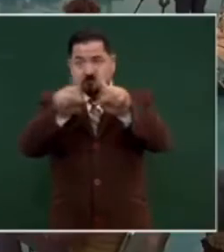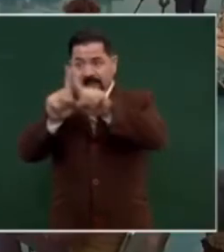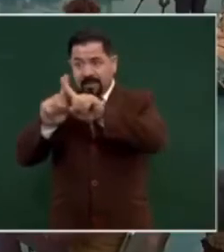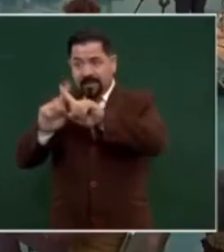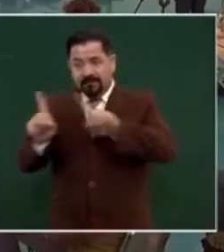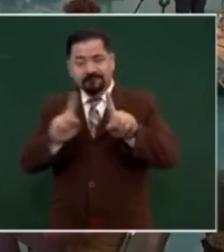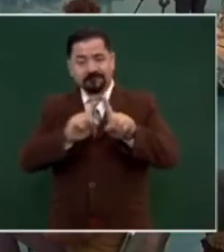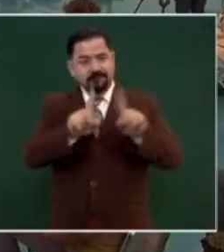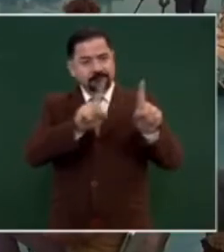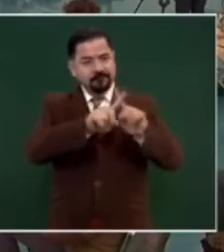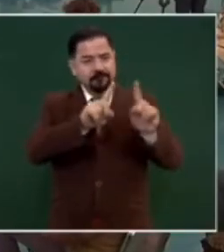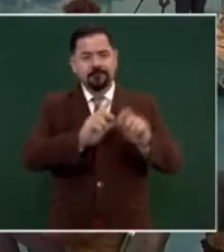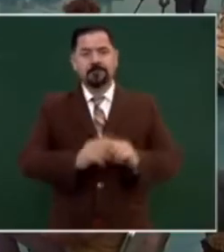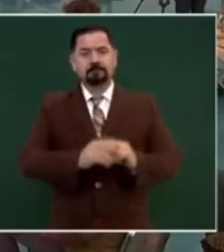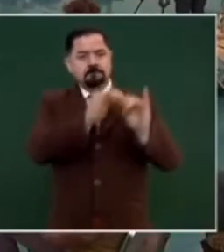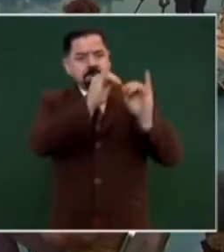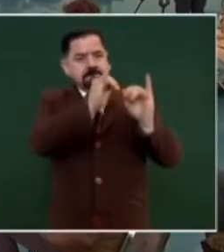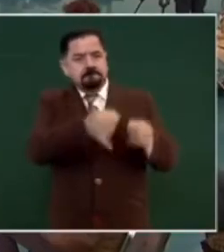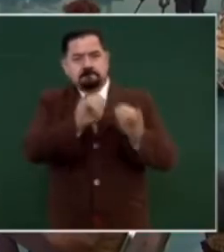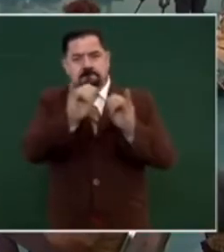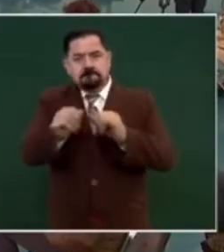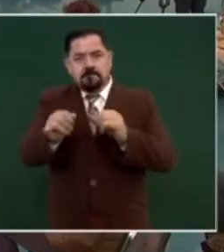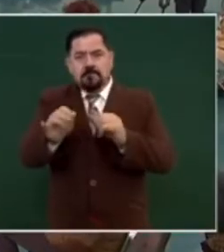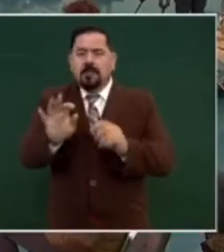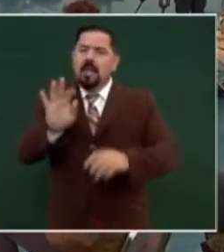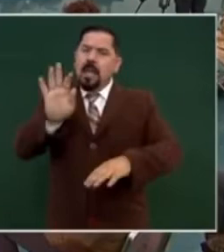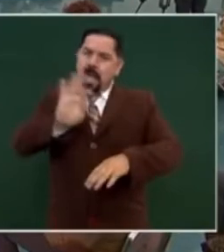es sentir